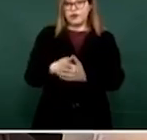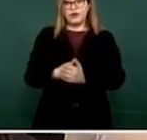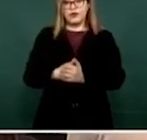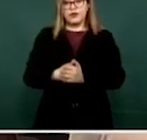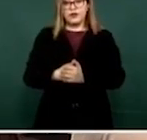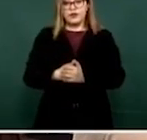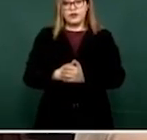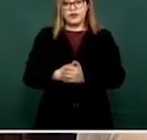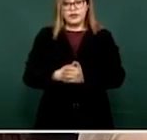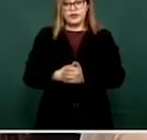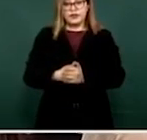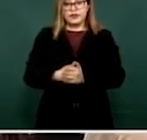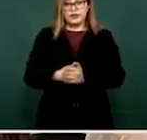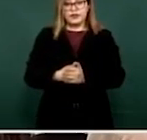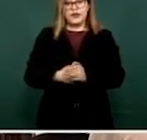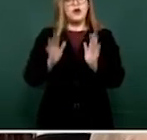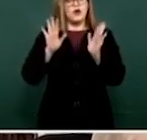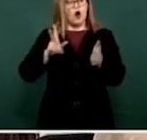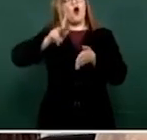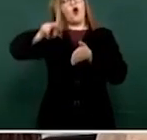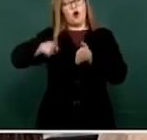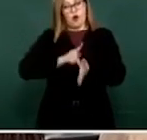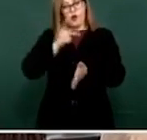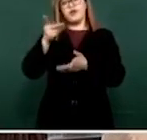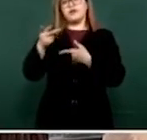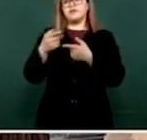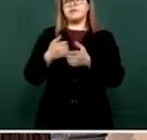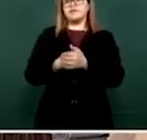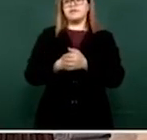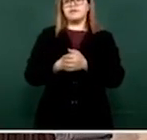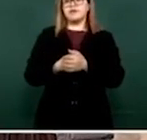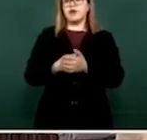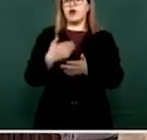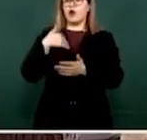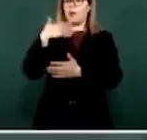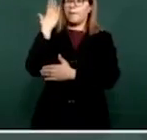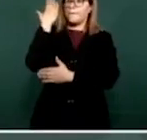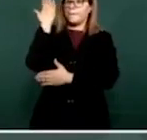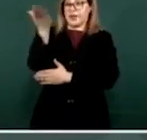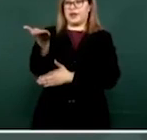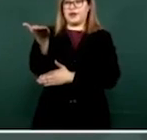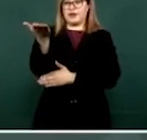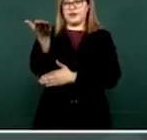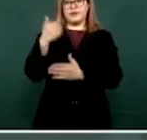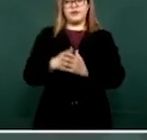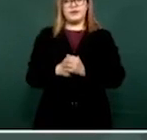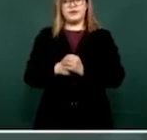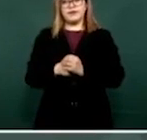lo vamos a retomar, o sea, le voy a pedir a la